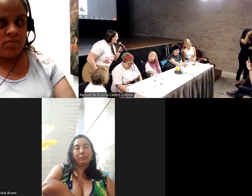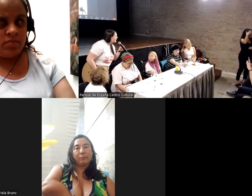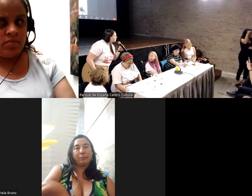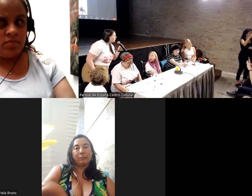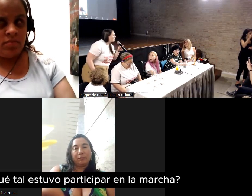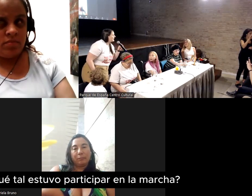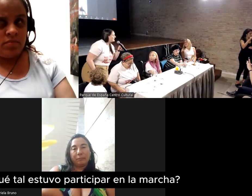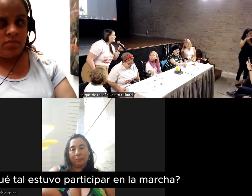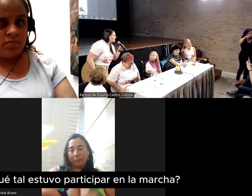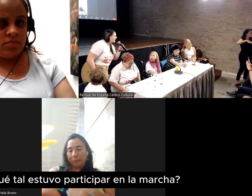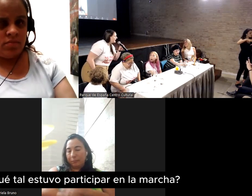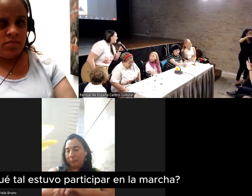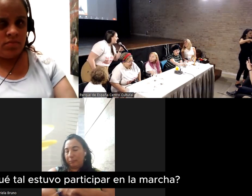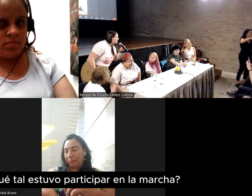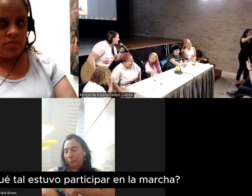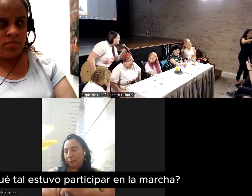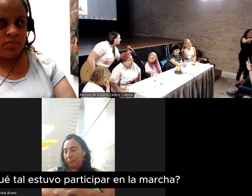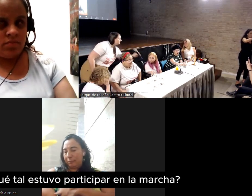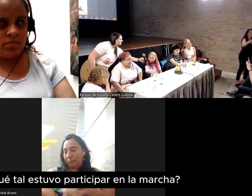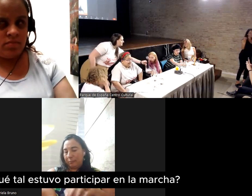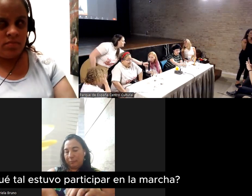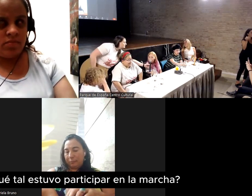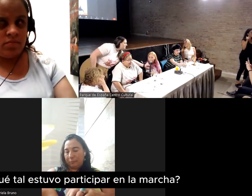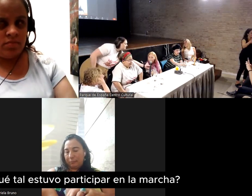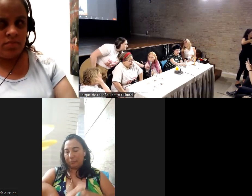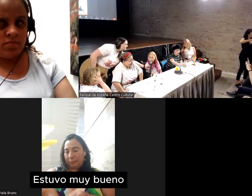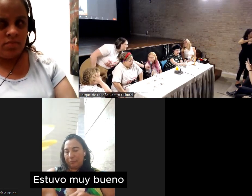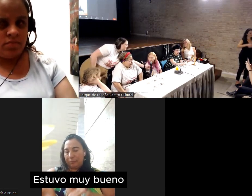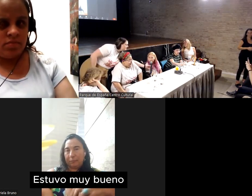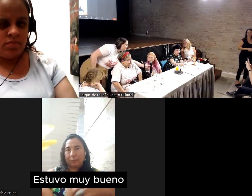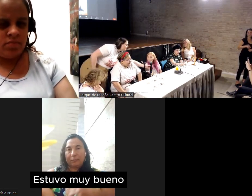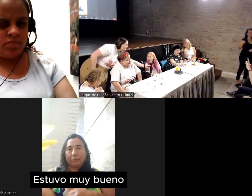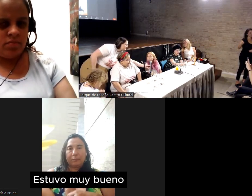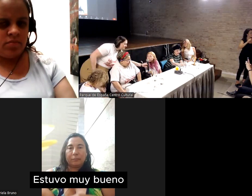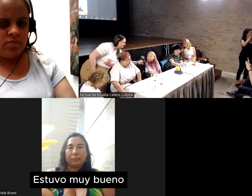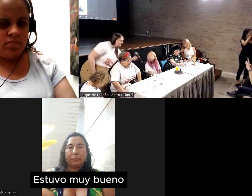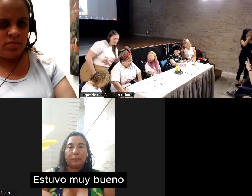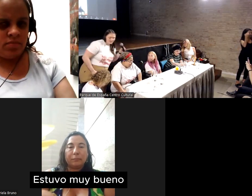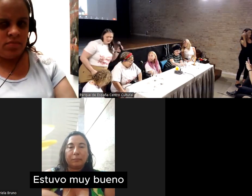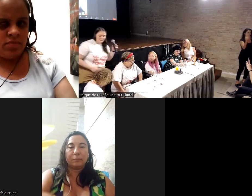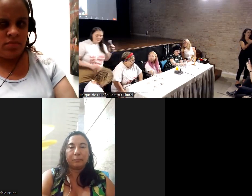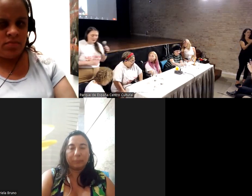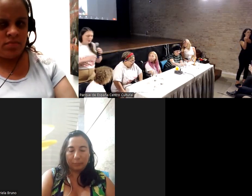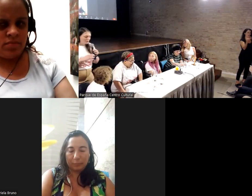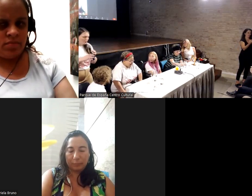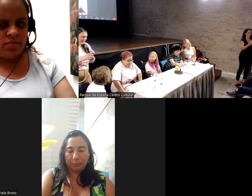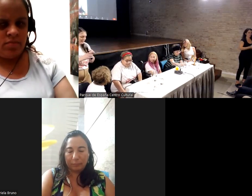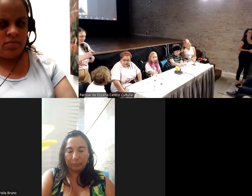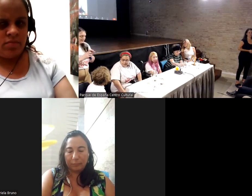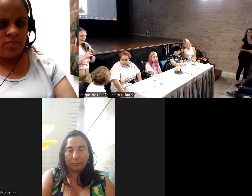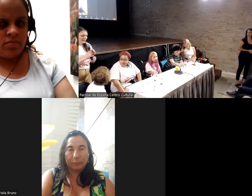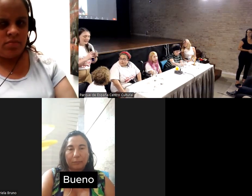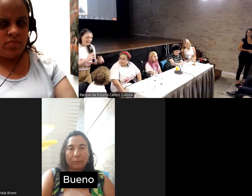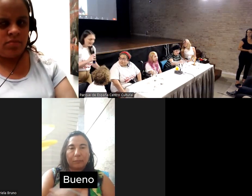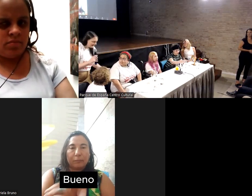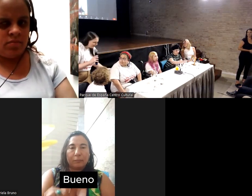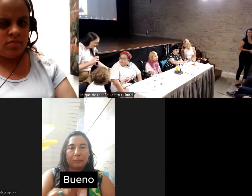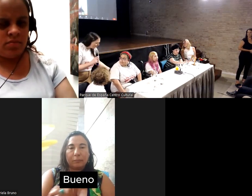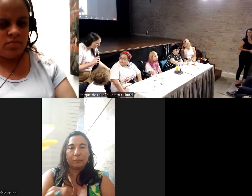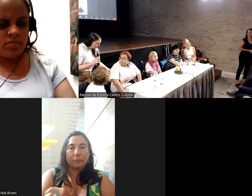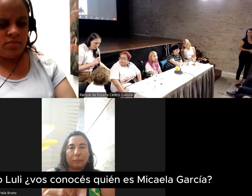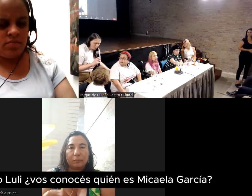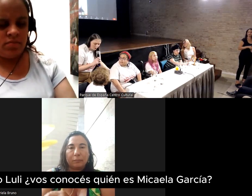mar Y qué tal estuvo participar en la marcha muy bueno